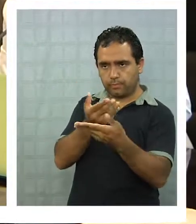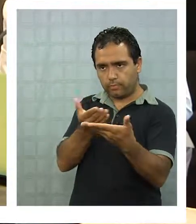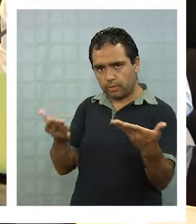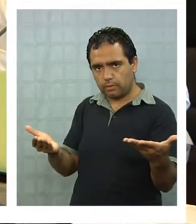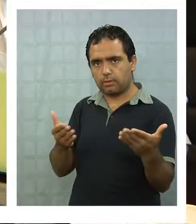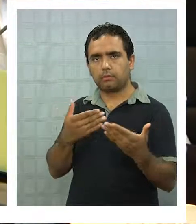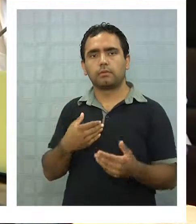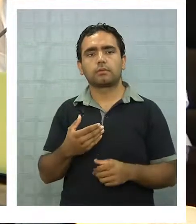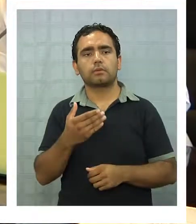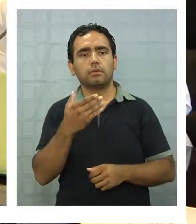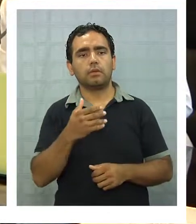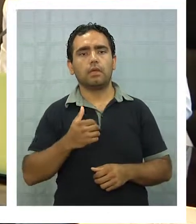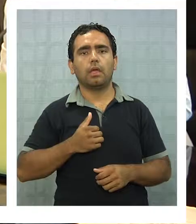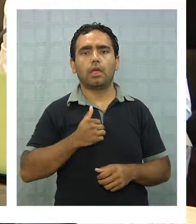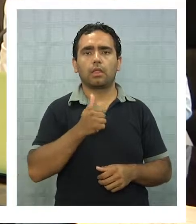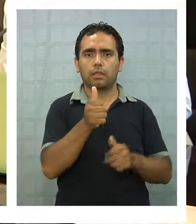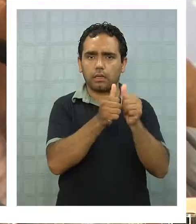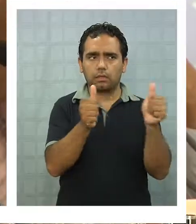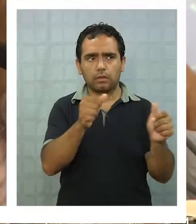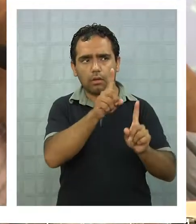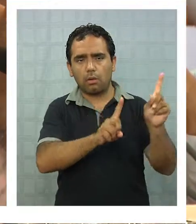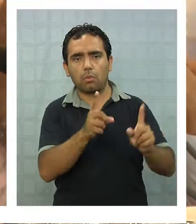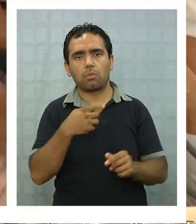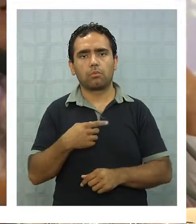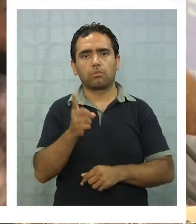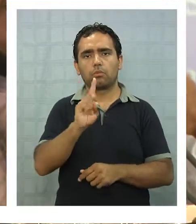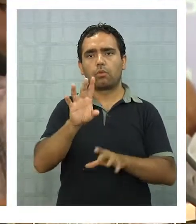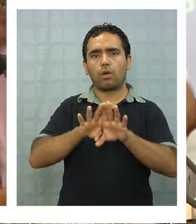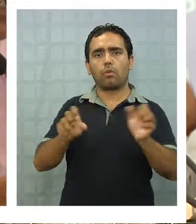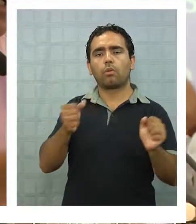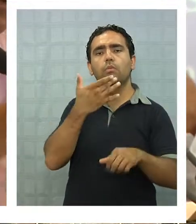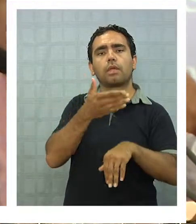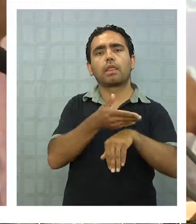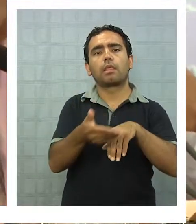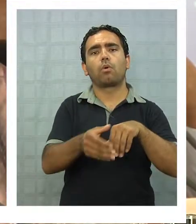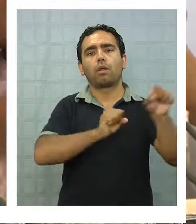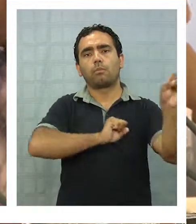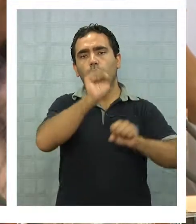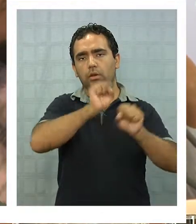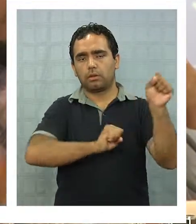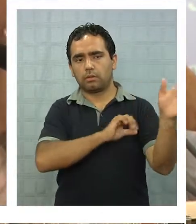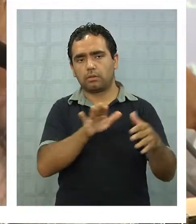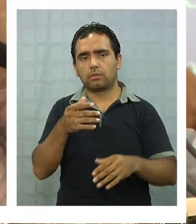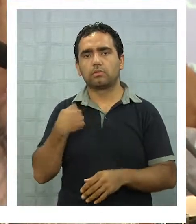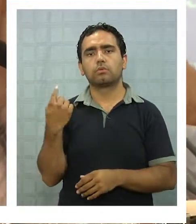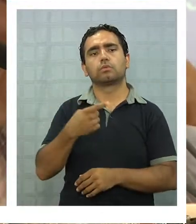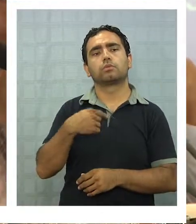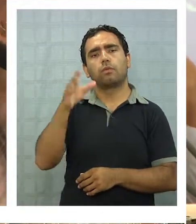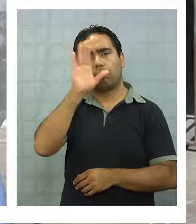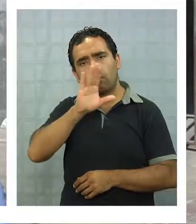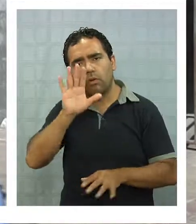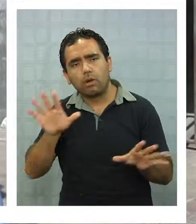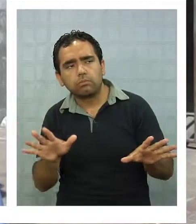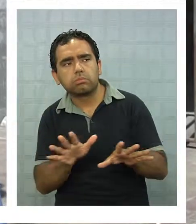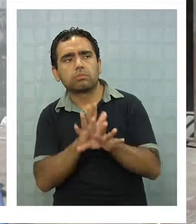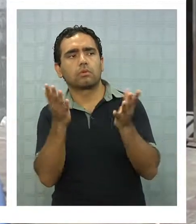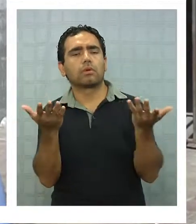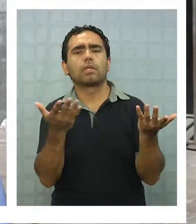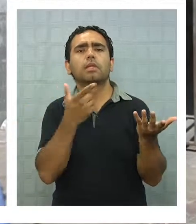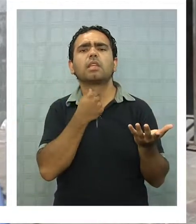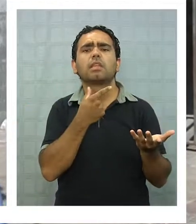ellos. Palabras que algunos dirigentes no comparten, y aluden a que la demora se debe a algo político. Nosotros lo que buscamos es la